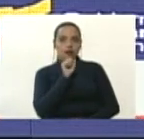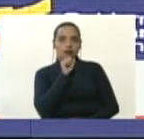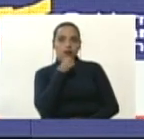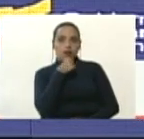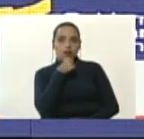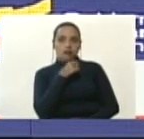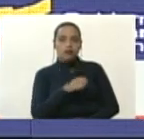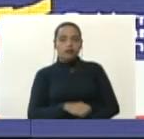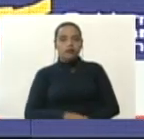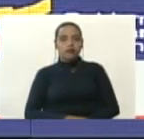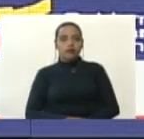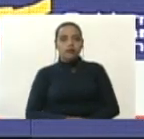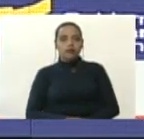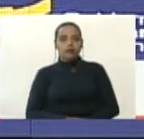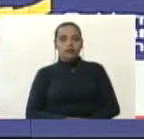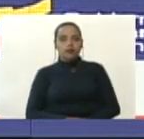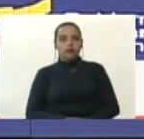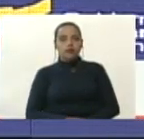y abuelas.